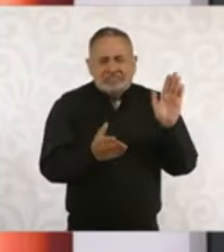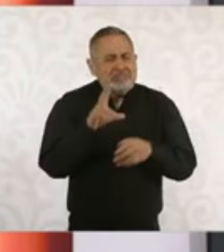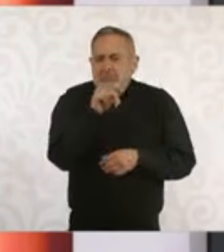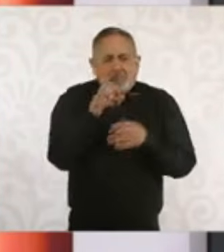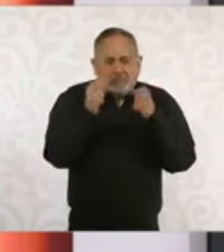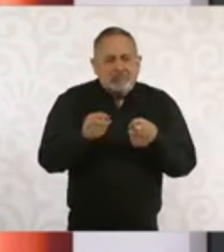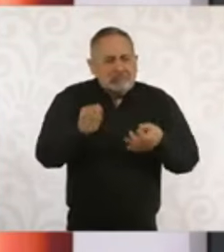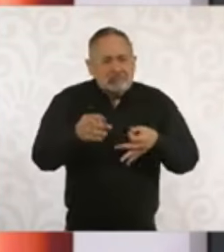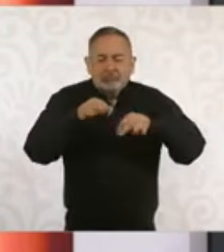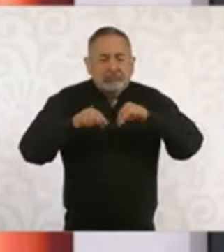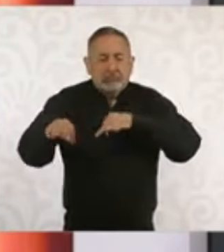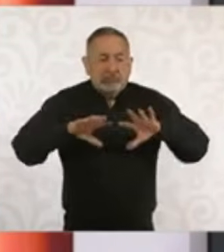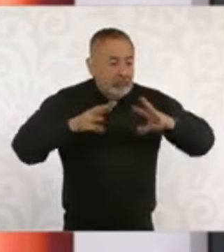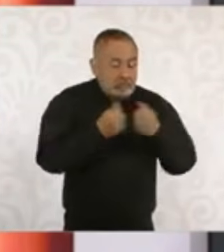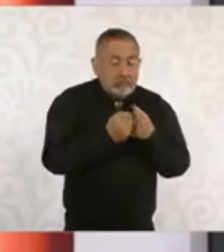que existían.